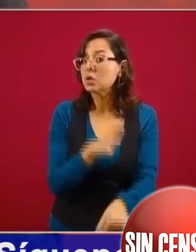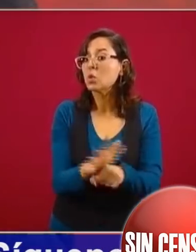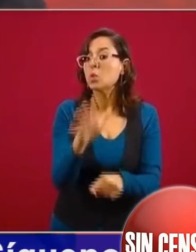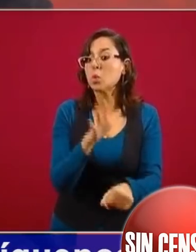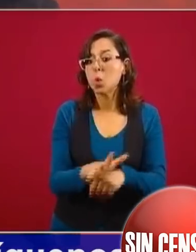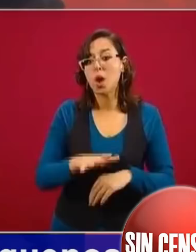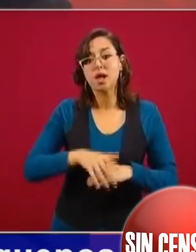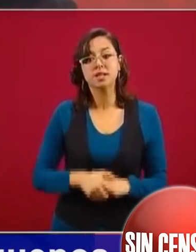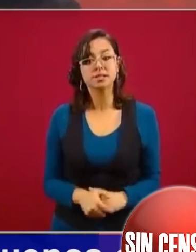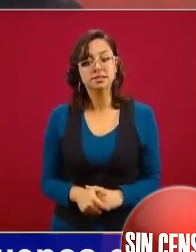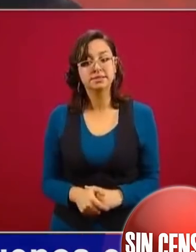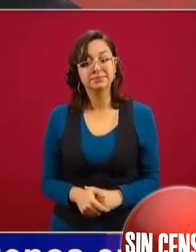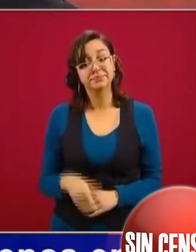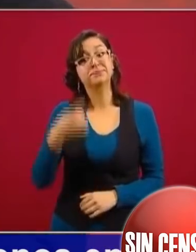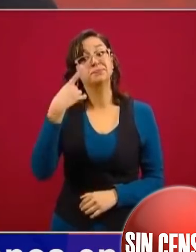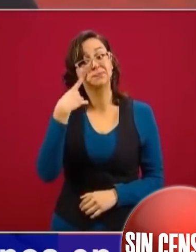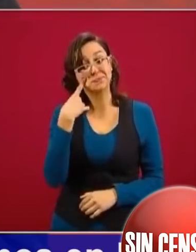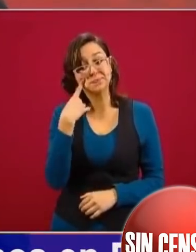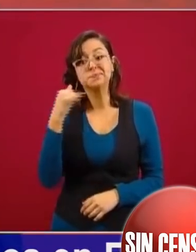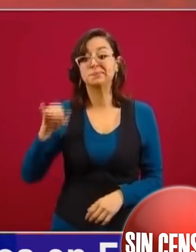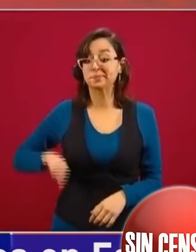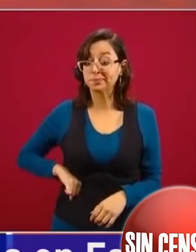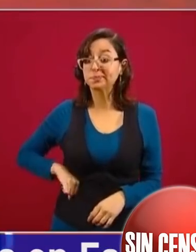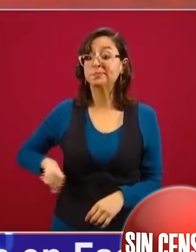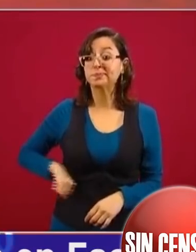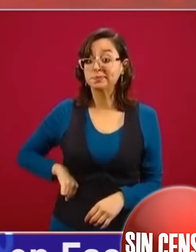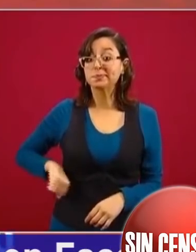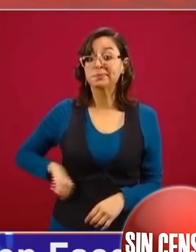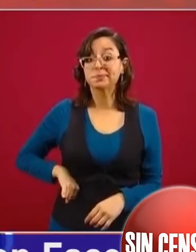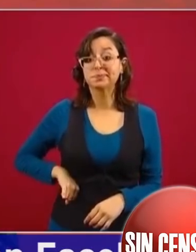Fíjense, qué interesante